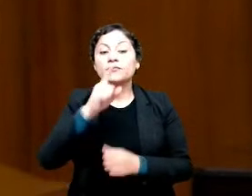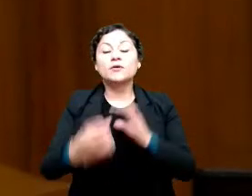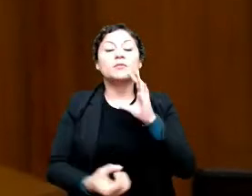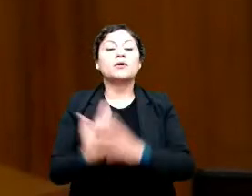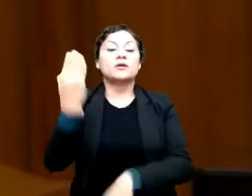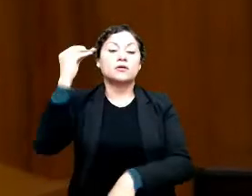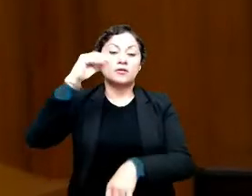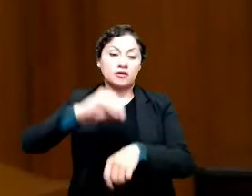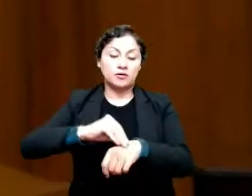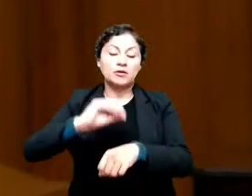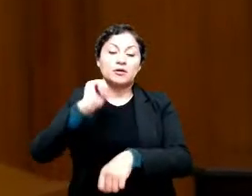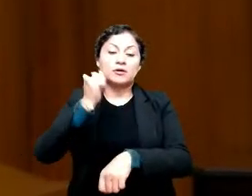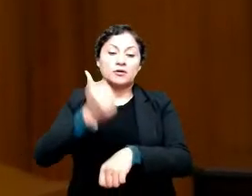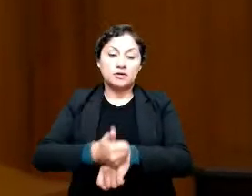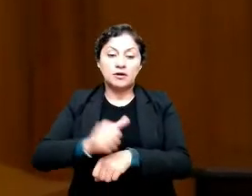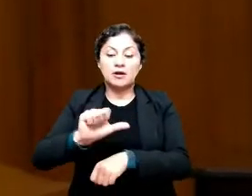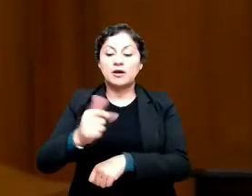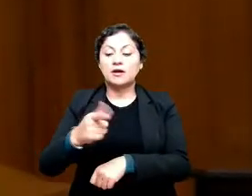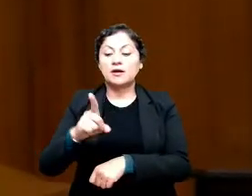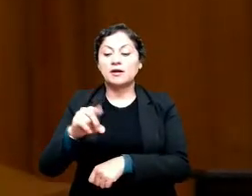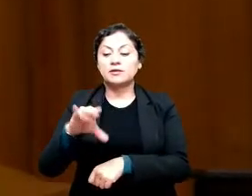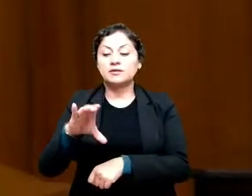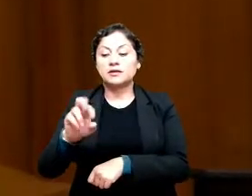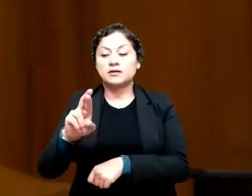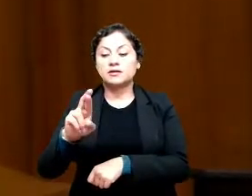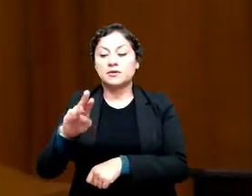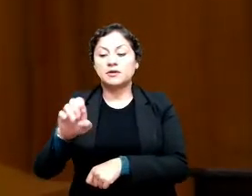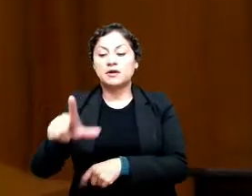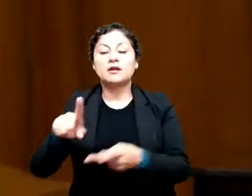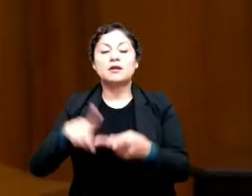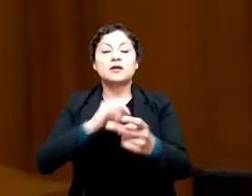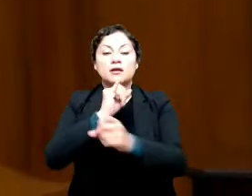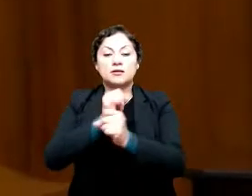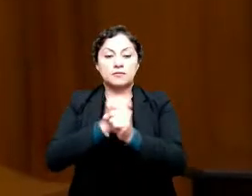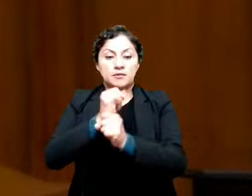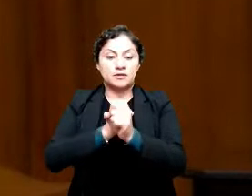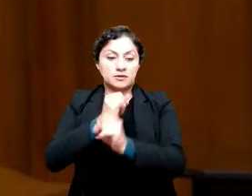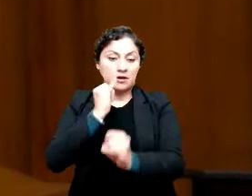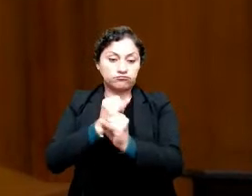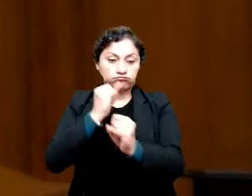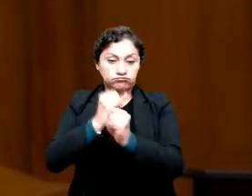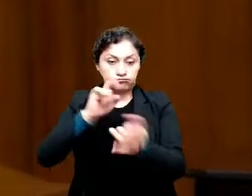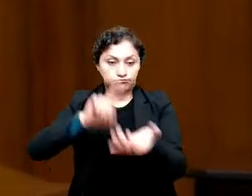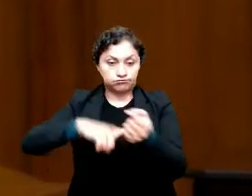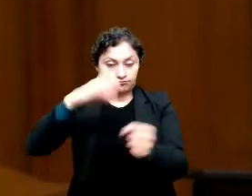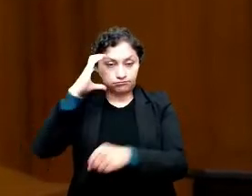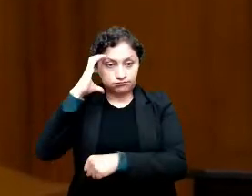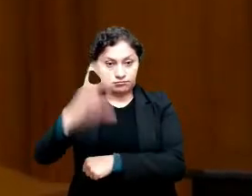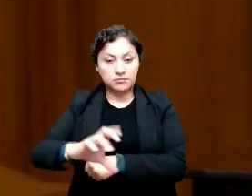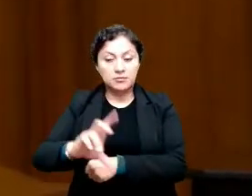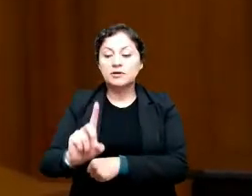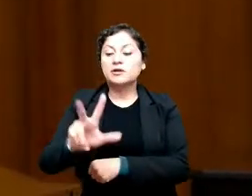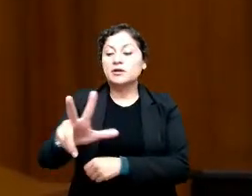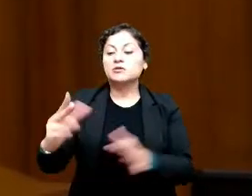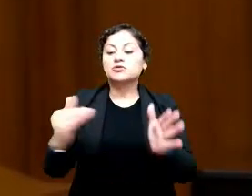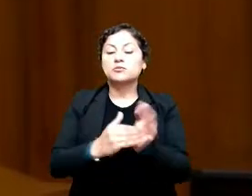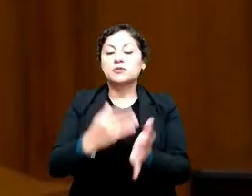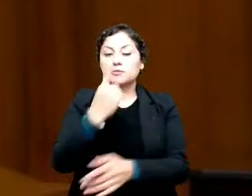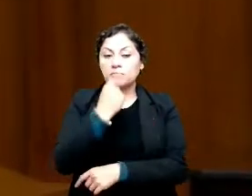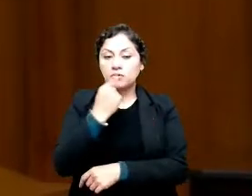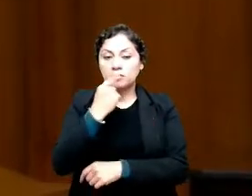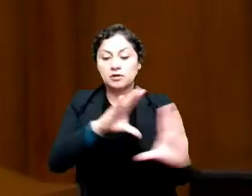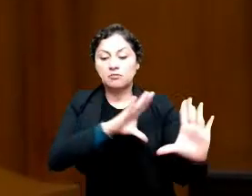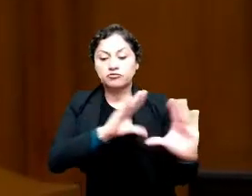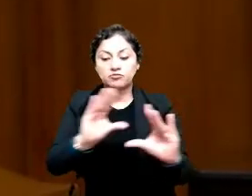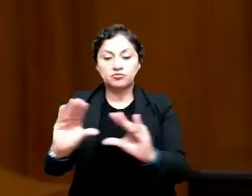Investigación Criminal y de la Policía Cibernética. Más de 78,000 elementos policíacos